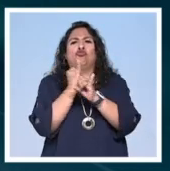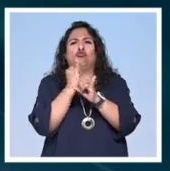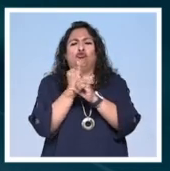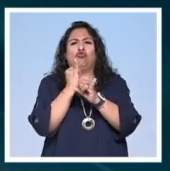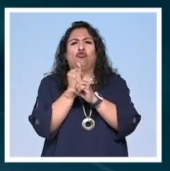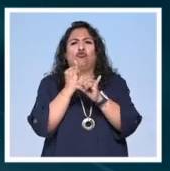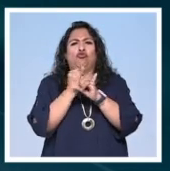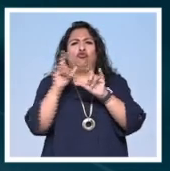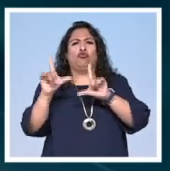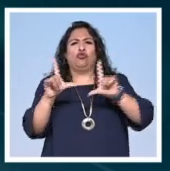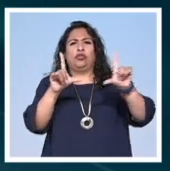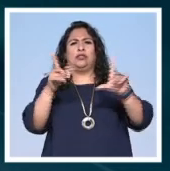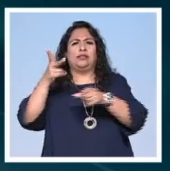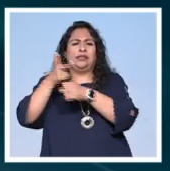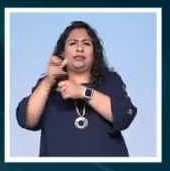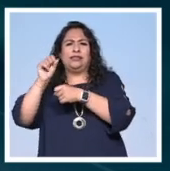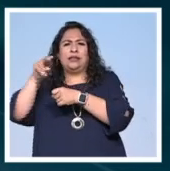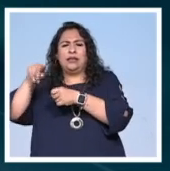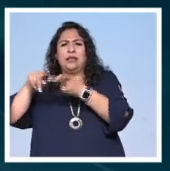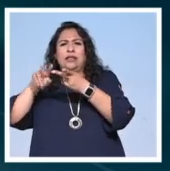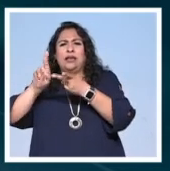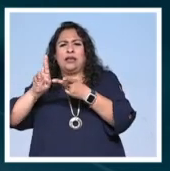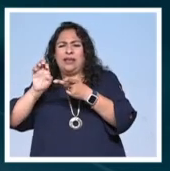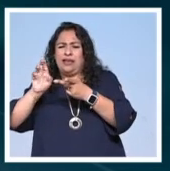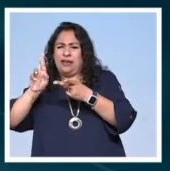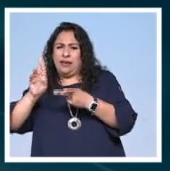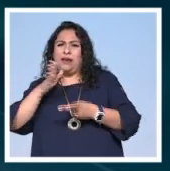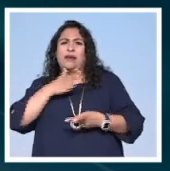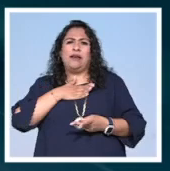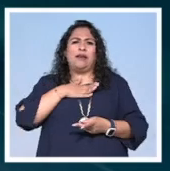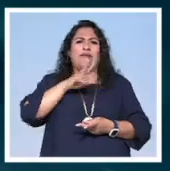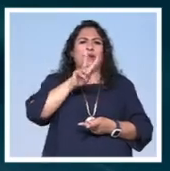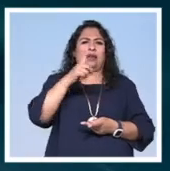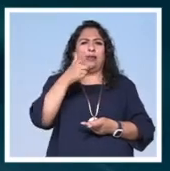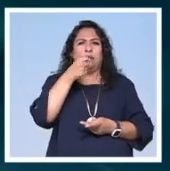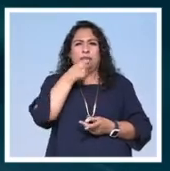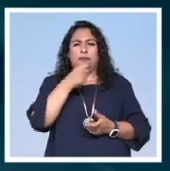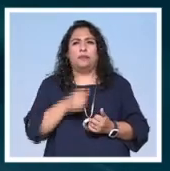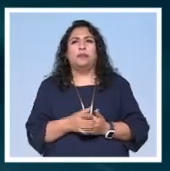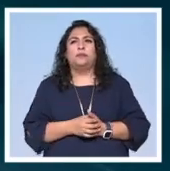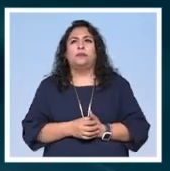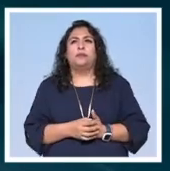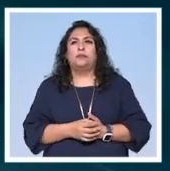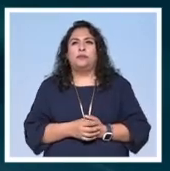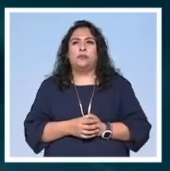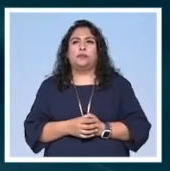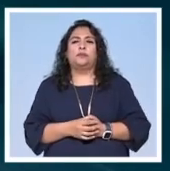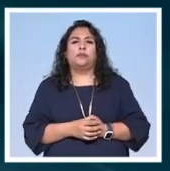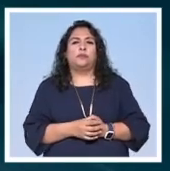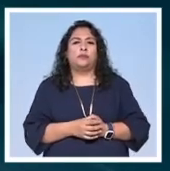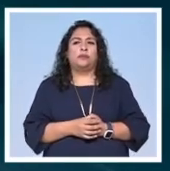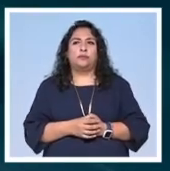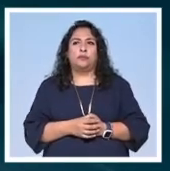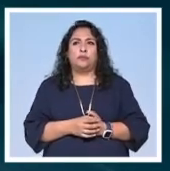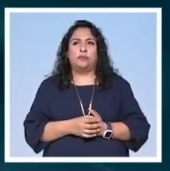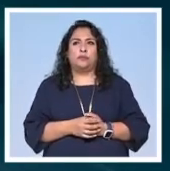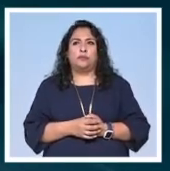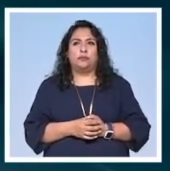pantalla en la cámara Saúl nieto y Enrique Varela Noticias 22 Víctor Gaspar quies ser mi